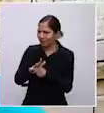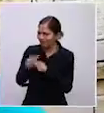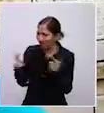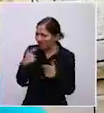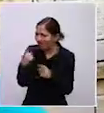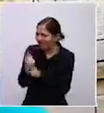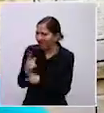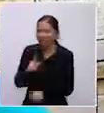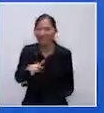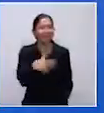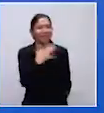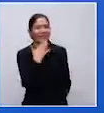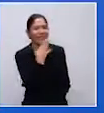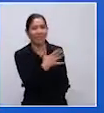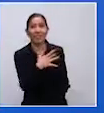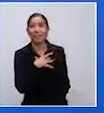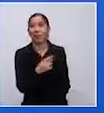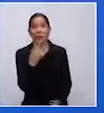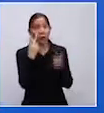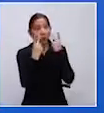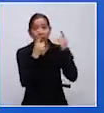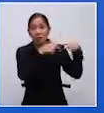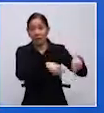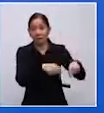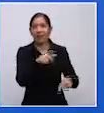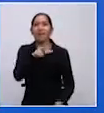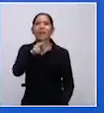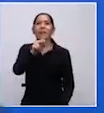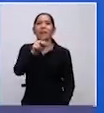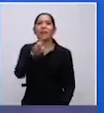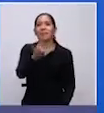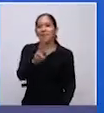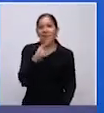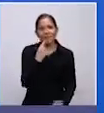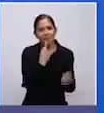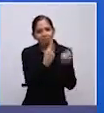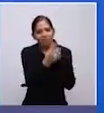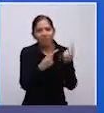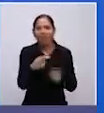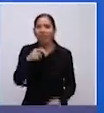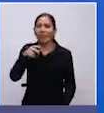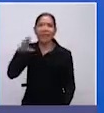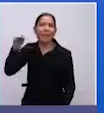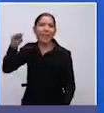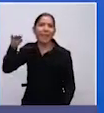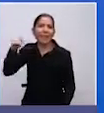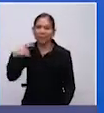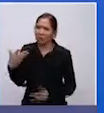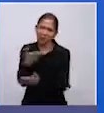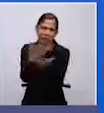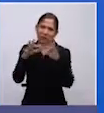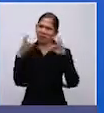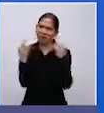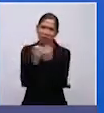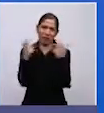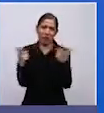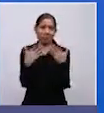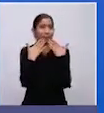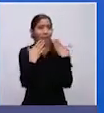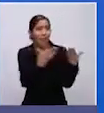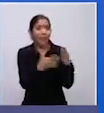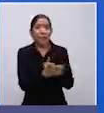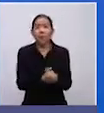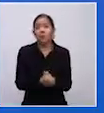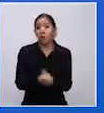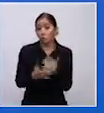Ninoska? Gracias, Camila. Un gusto poder estar en Bolivia TV con Nico, con todos ustedes, esta gran familia. Así que muchísimas gracias y